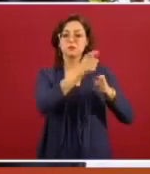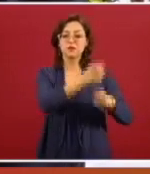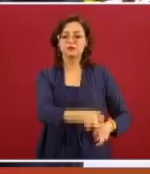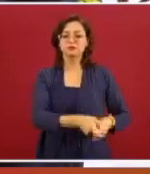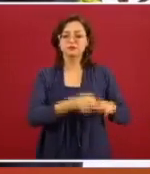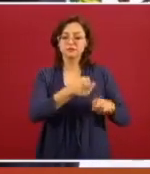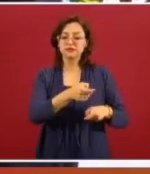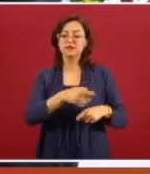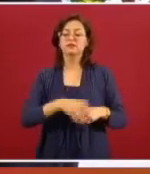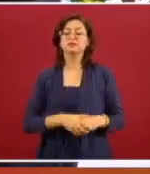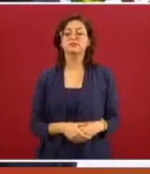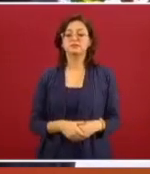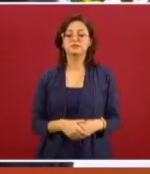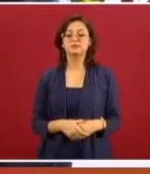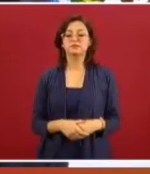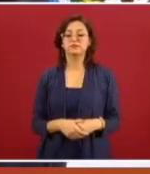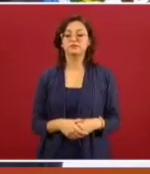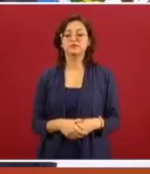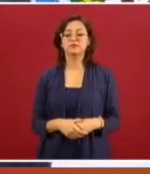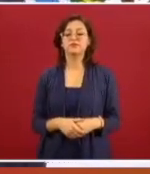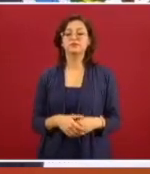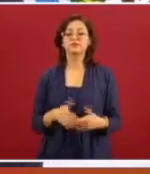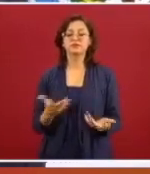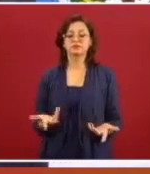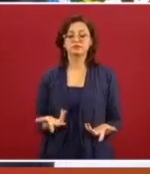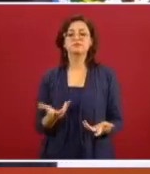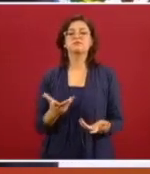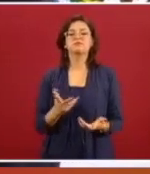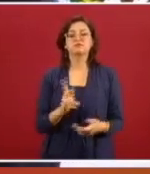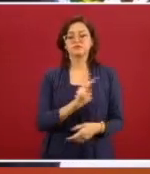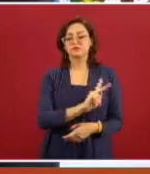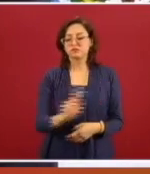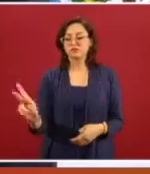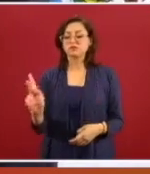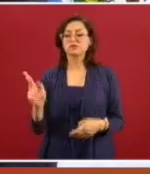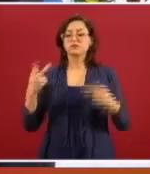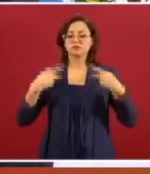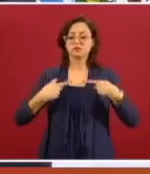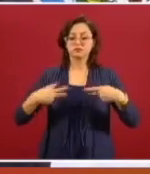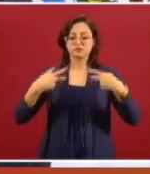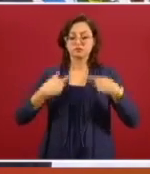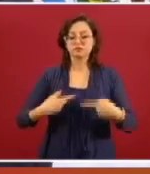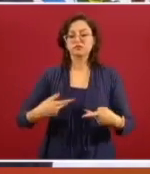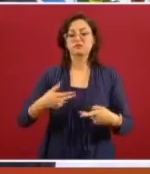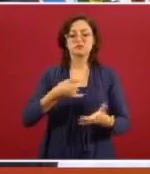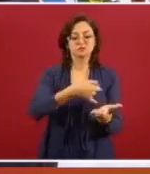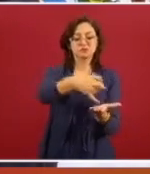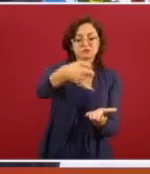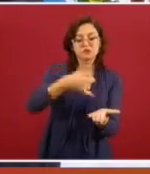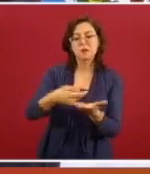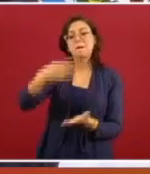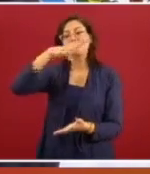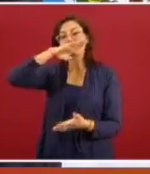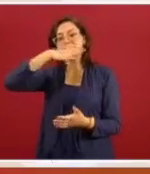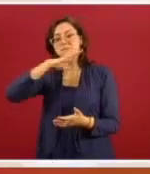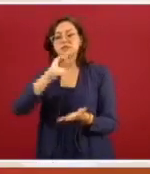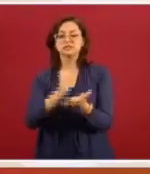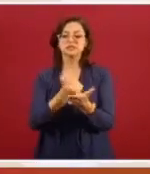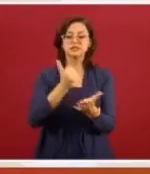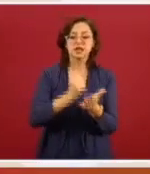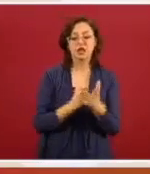Se estableció el precio de garantía para maíz, arroz, trigo,